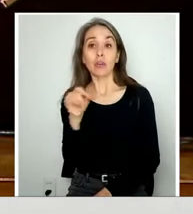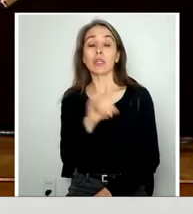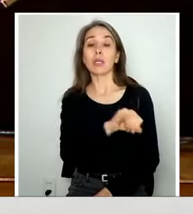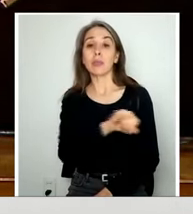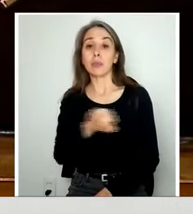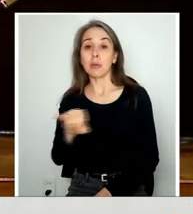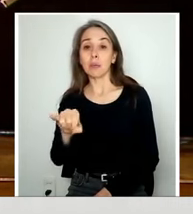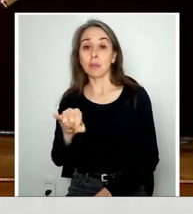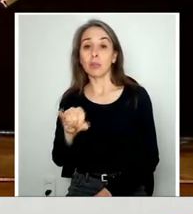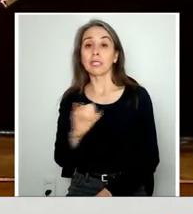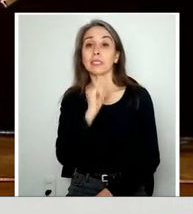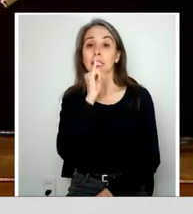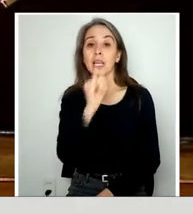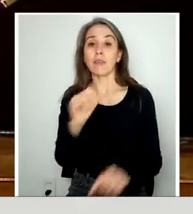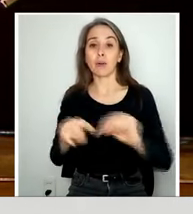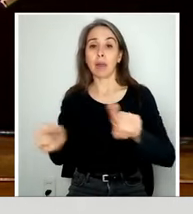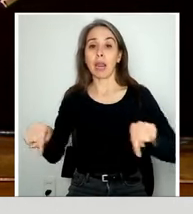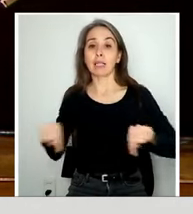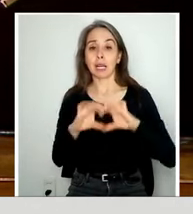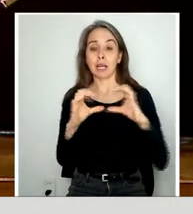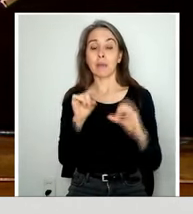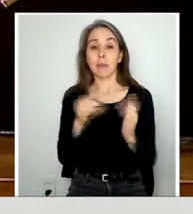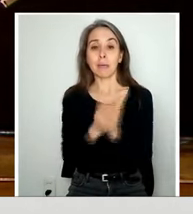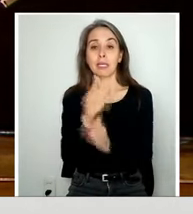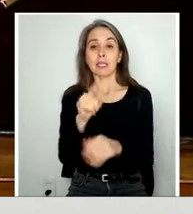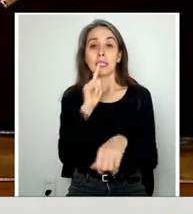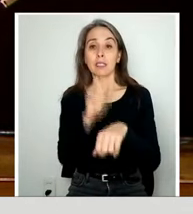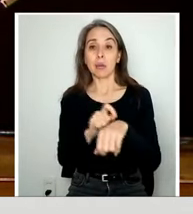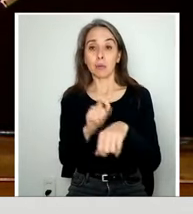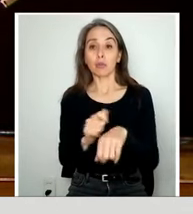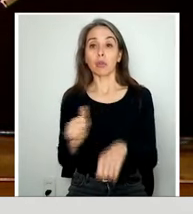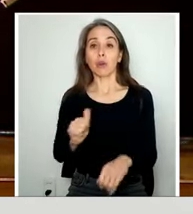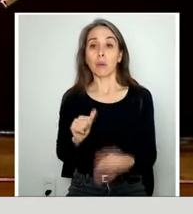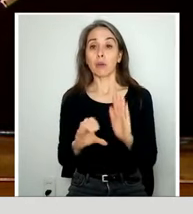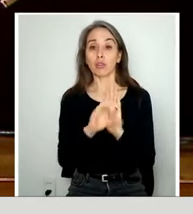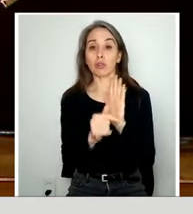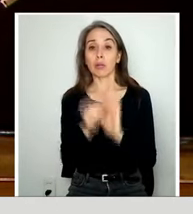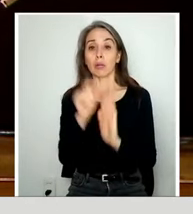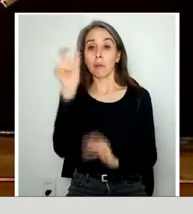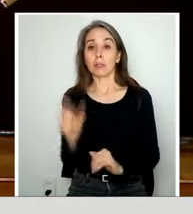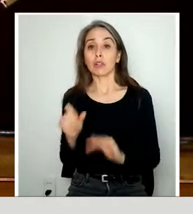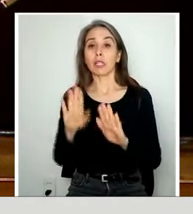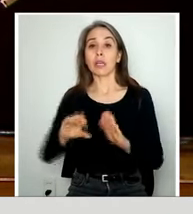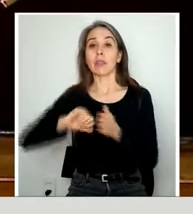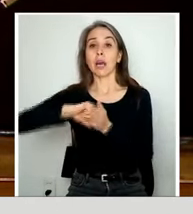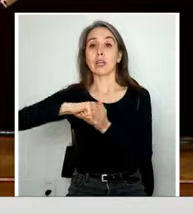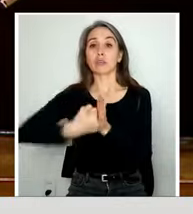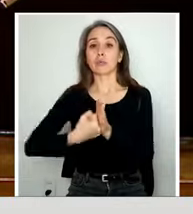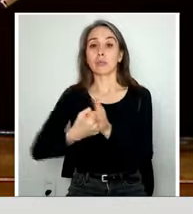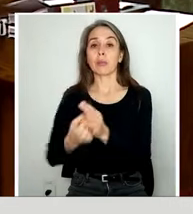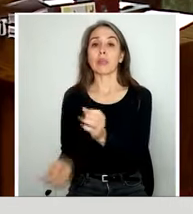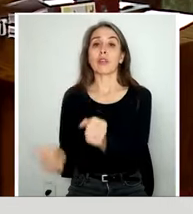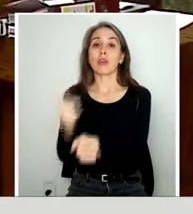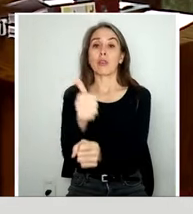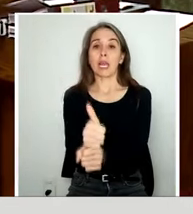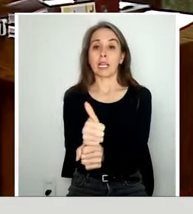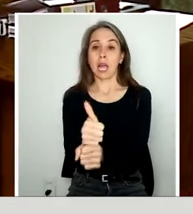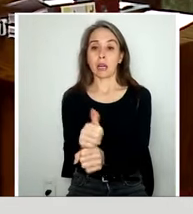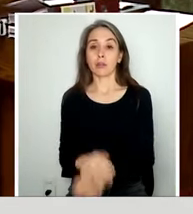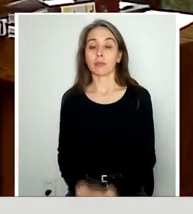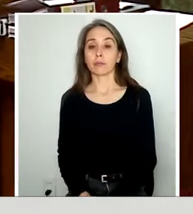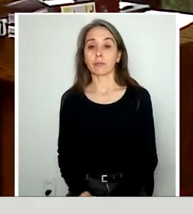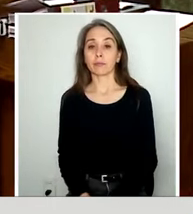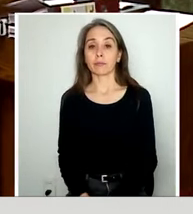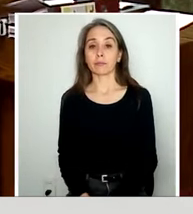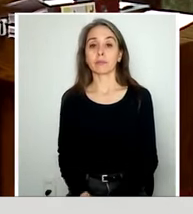da cuenta a la sala y desde ese minuto conforme a la Constitución la persona queda suspendida del cargo muy bien a continuación